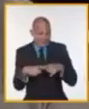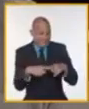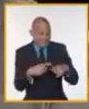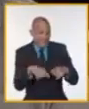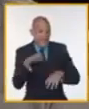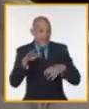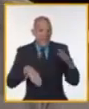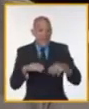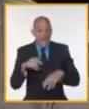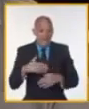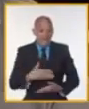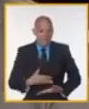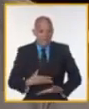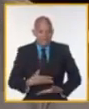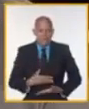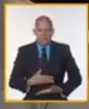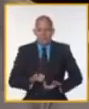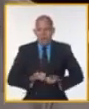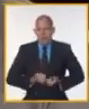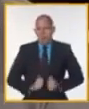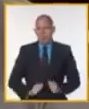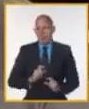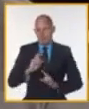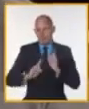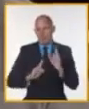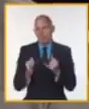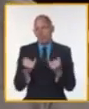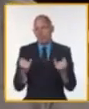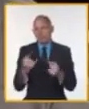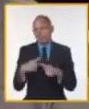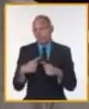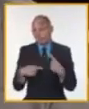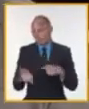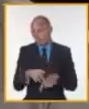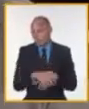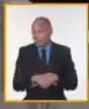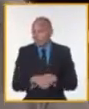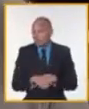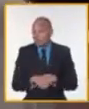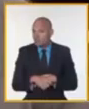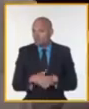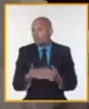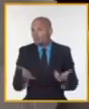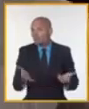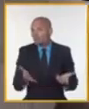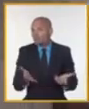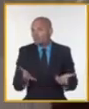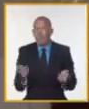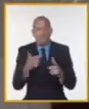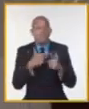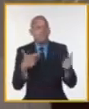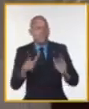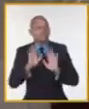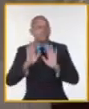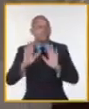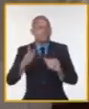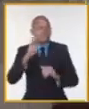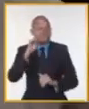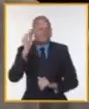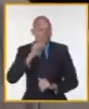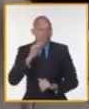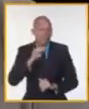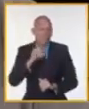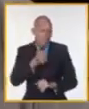tienen que ver con el bajo peso, que es el principal factor que hoy tenemos. El problema del embarazo en la adolescencia, que recientemente